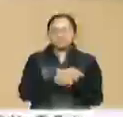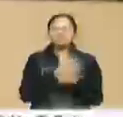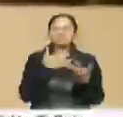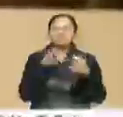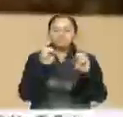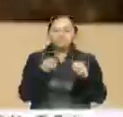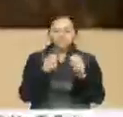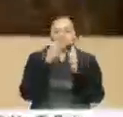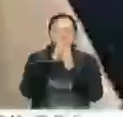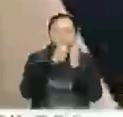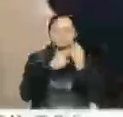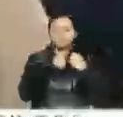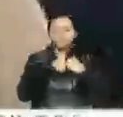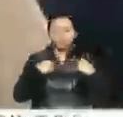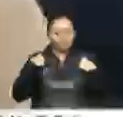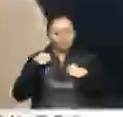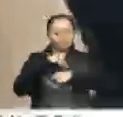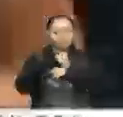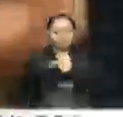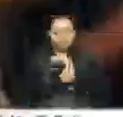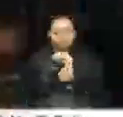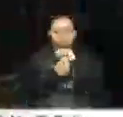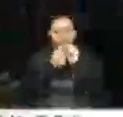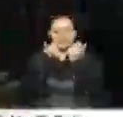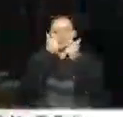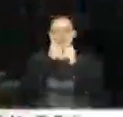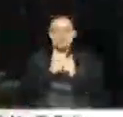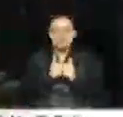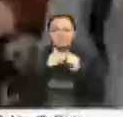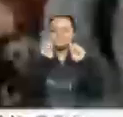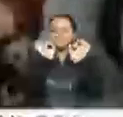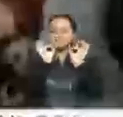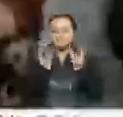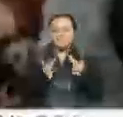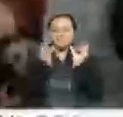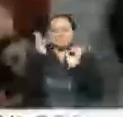pueden elaborarse joyas y artesanías de la más alta calidad y